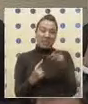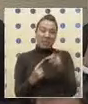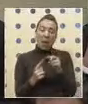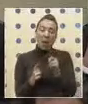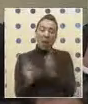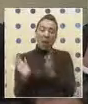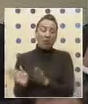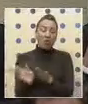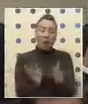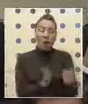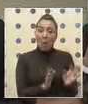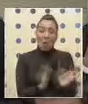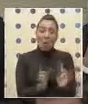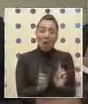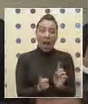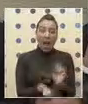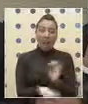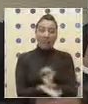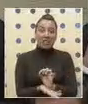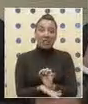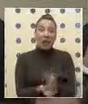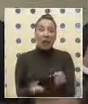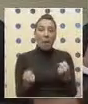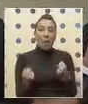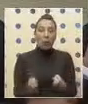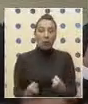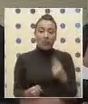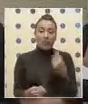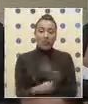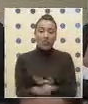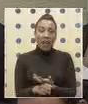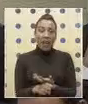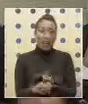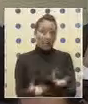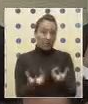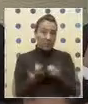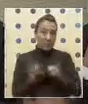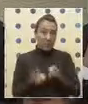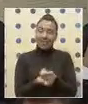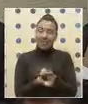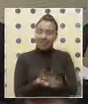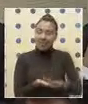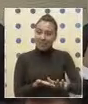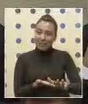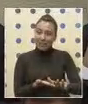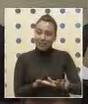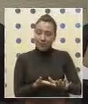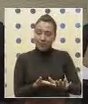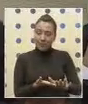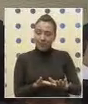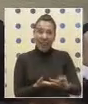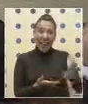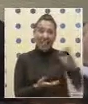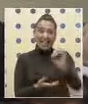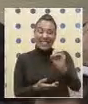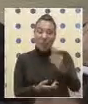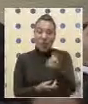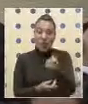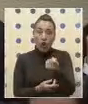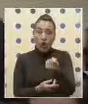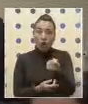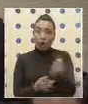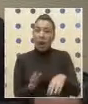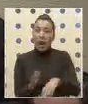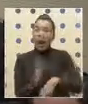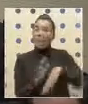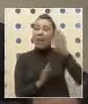logra reponer al Estado la posibilidad de tener ese acceso gratuito a cero costo en la inmensa